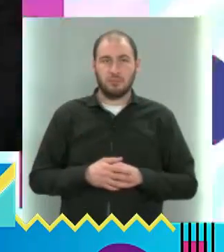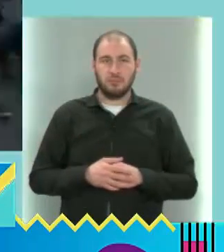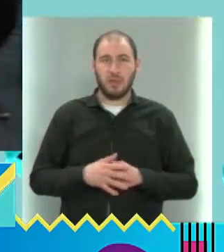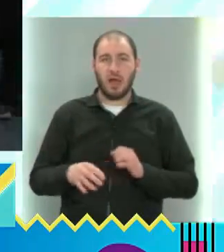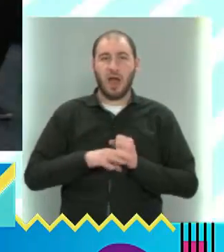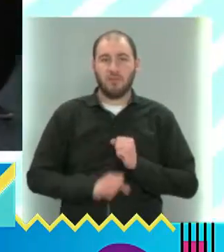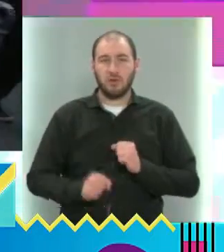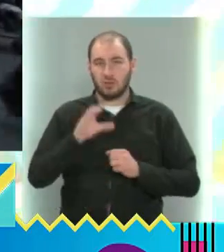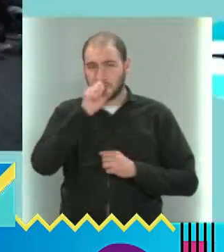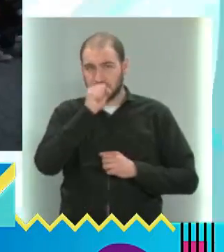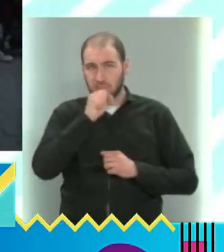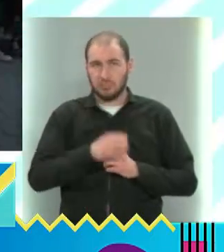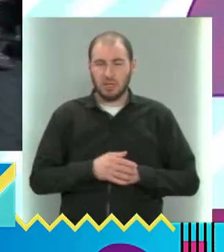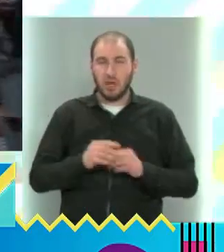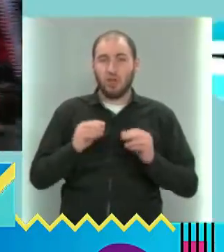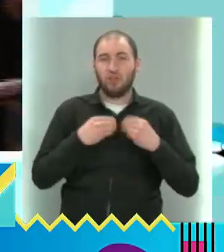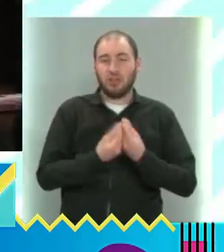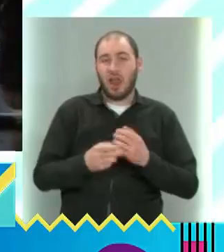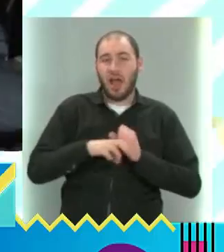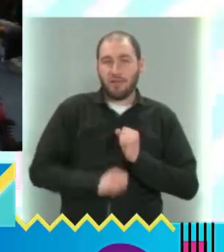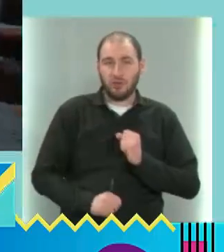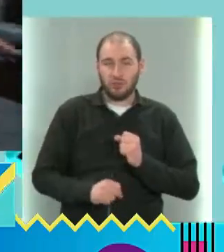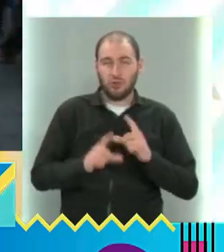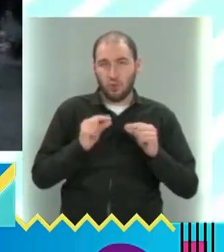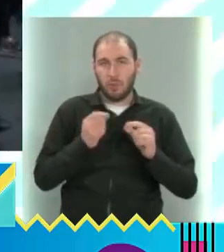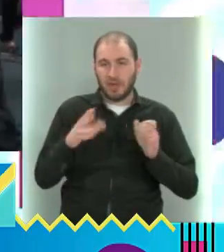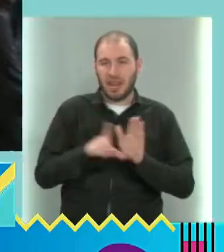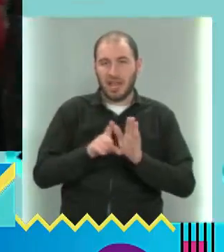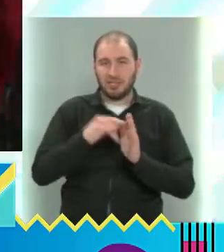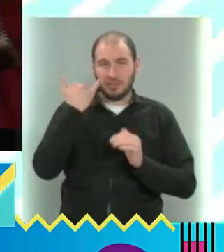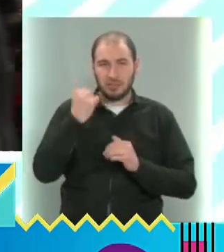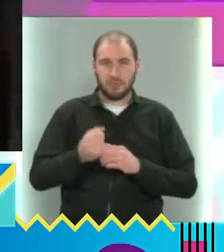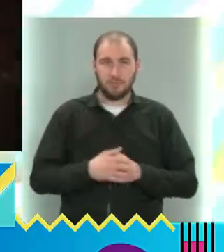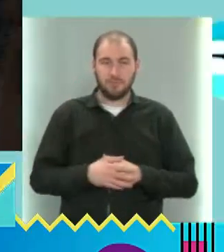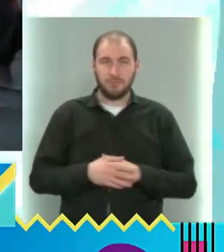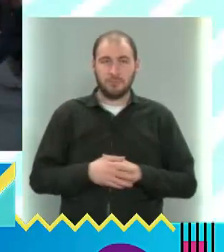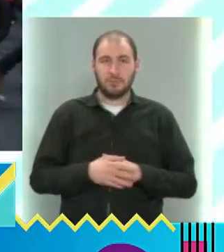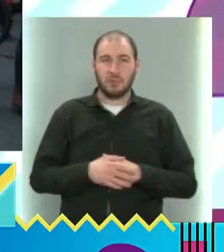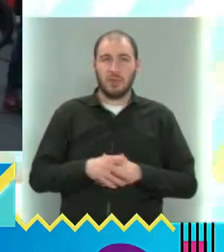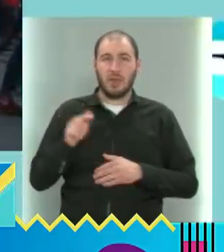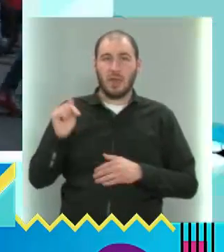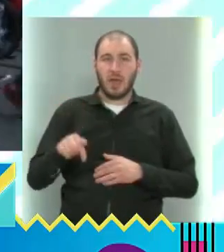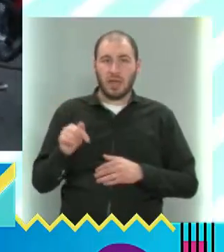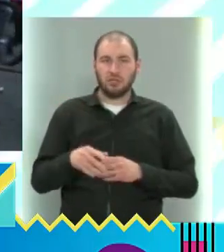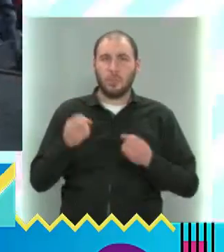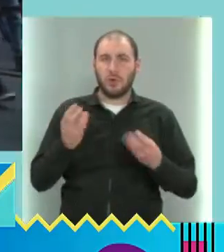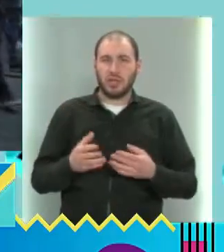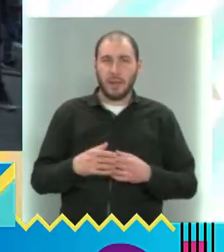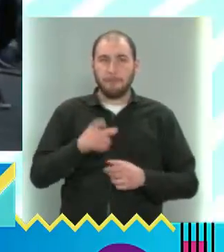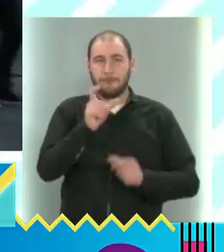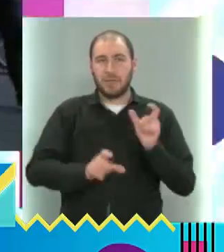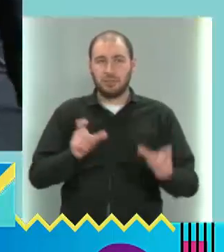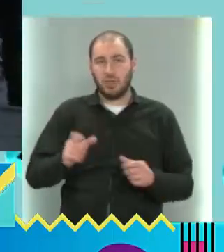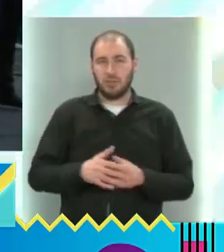el aborto clandestino, el número de abortos ya, porque ya están legalizados, ¿cierto? Bien. Y esto es sencillamente porque la